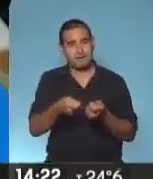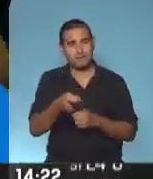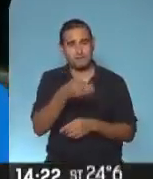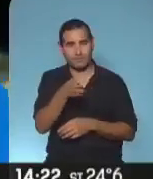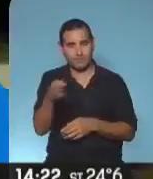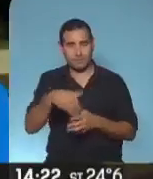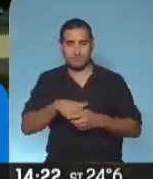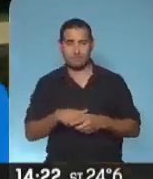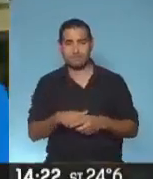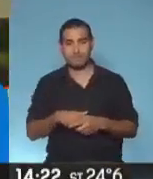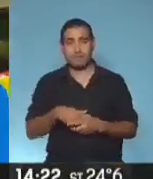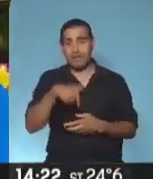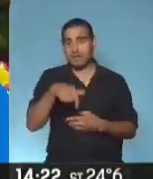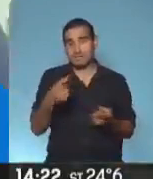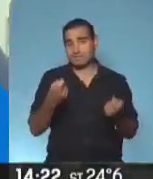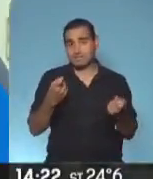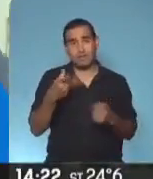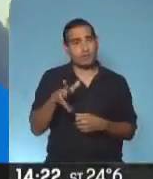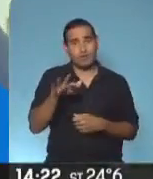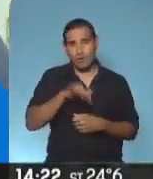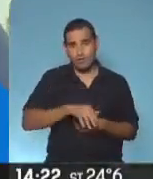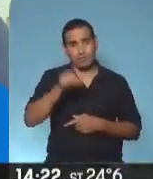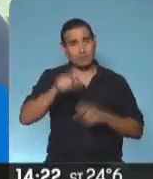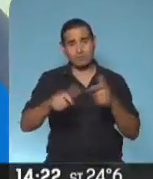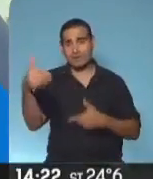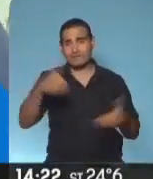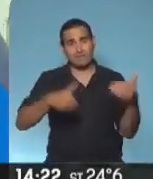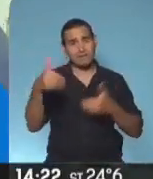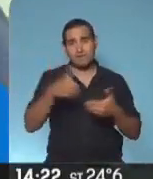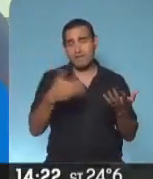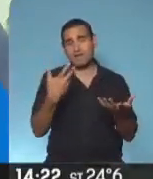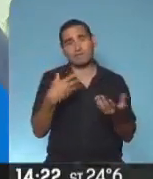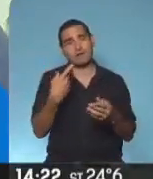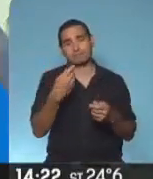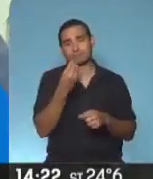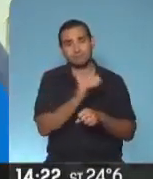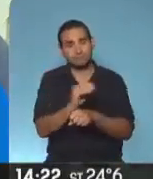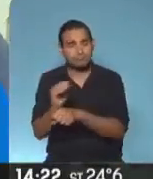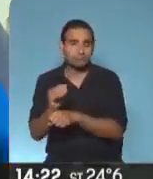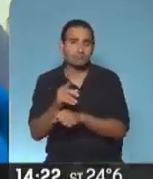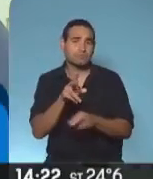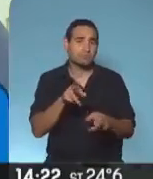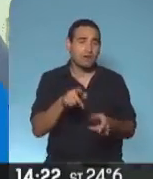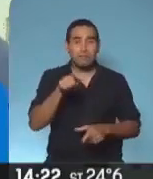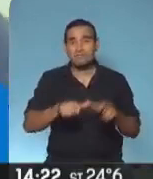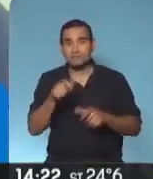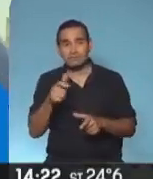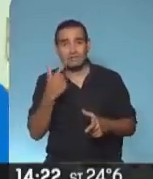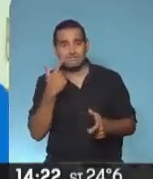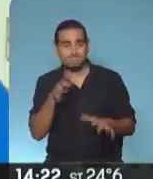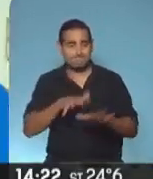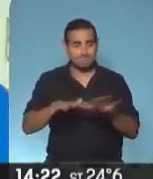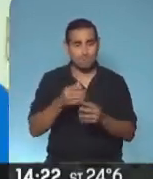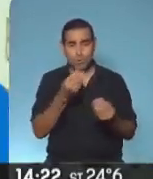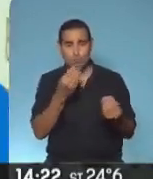Ante la necesidad que hay, porque todos los días acá vienen a pedir quizás para una olla popular, el pan, la gente se está tratando de organizar para